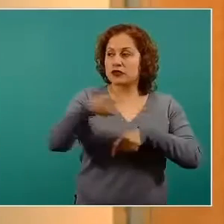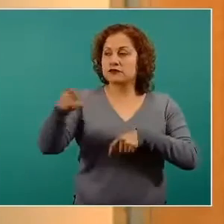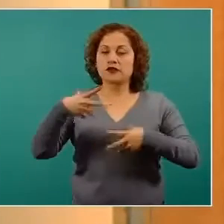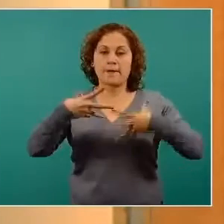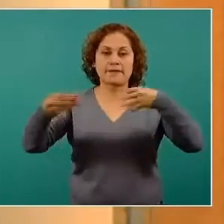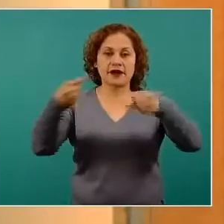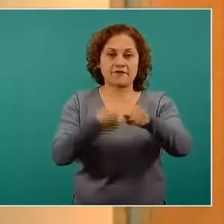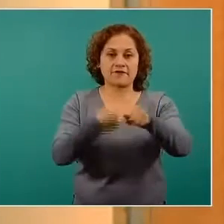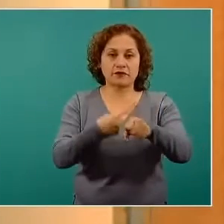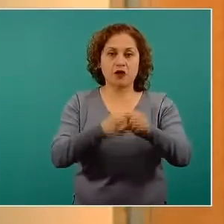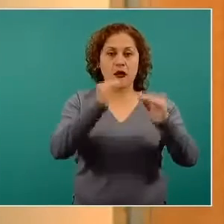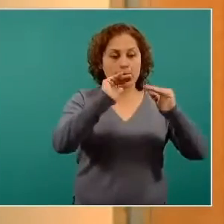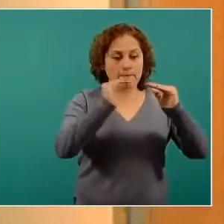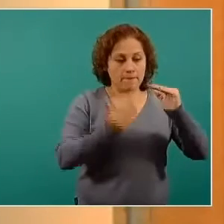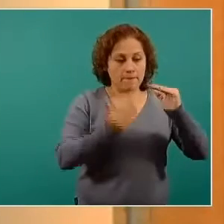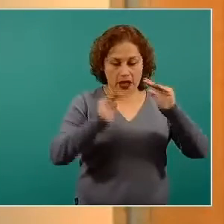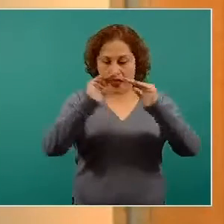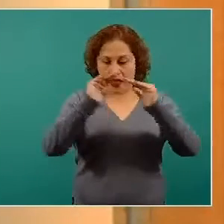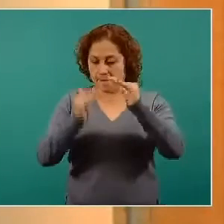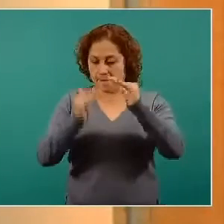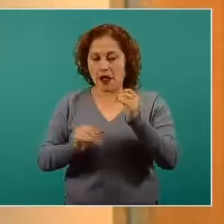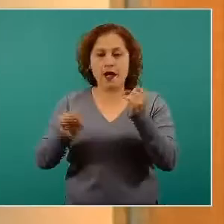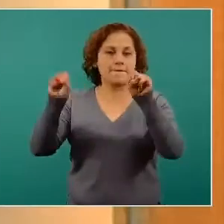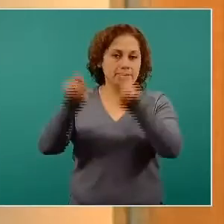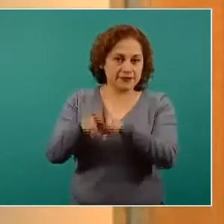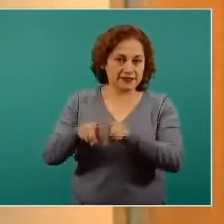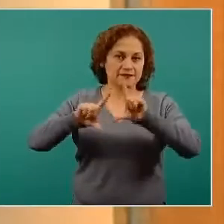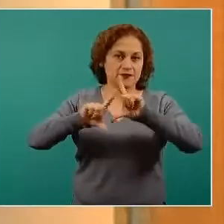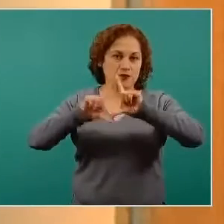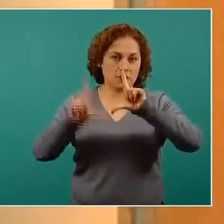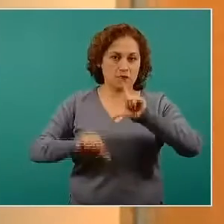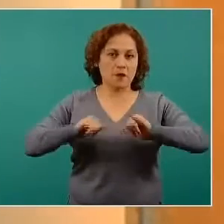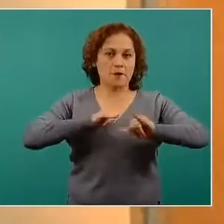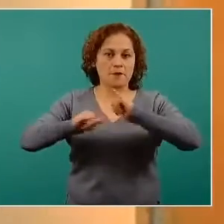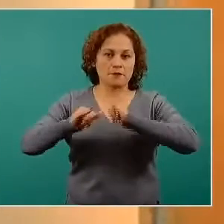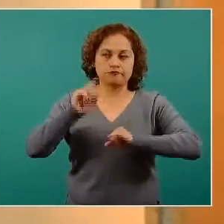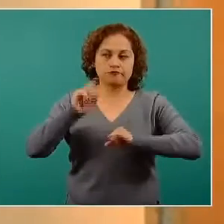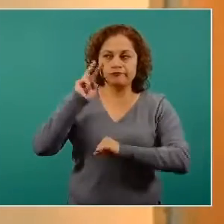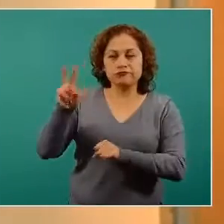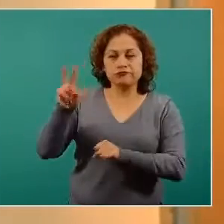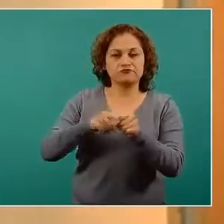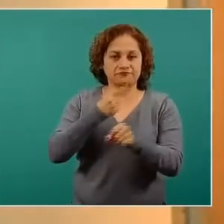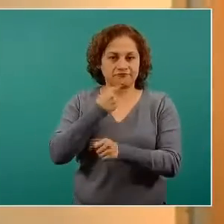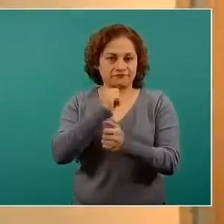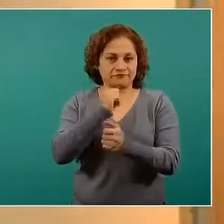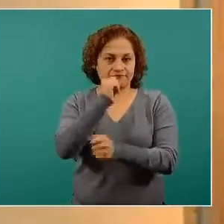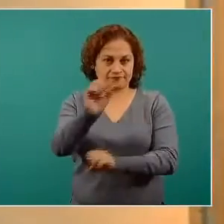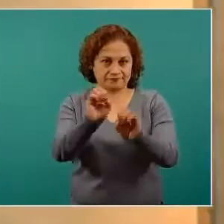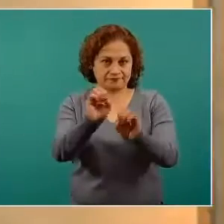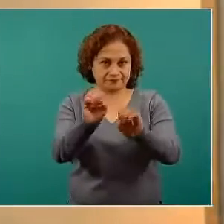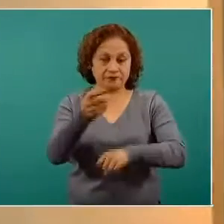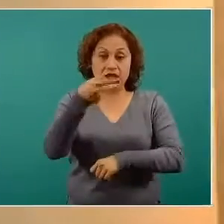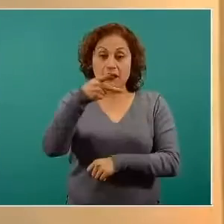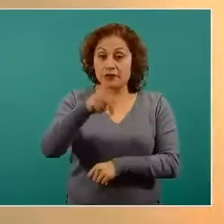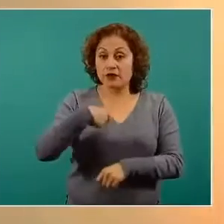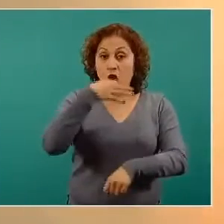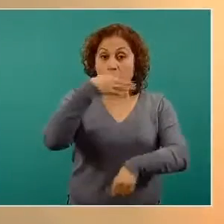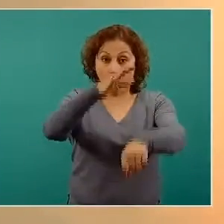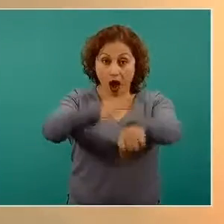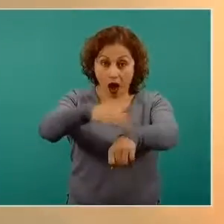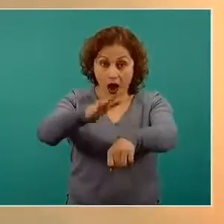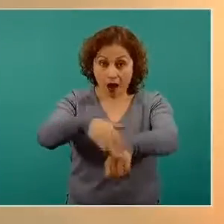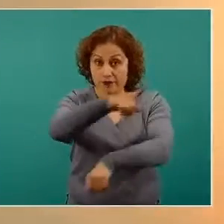va disminuyendo. Reitero el llamado a toda la población a 2 cosas. 1, estar atentas todas las